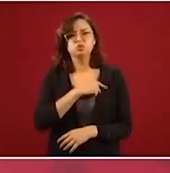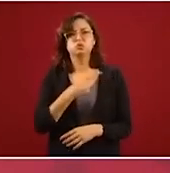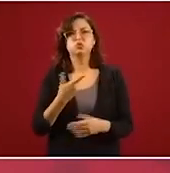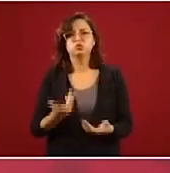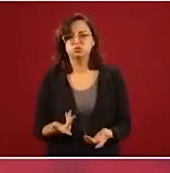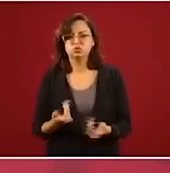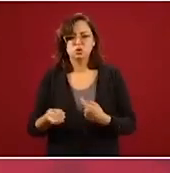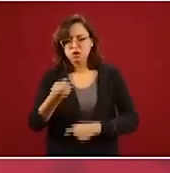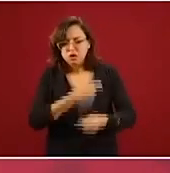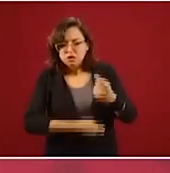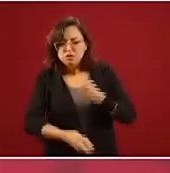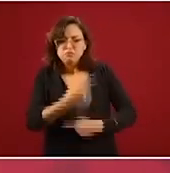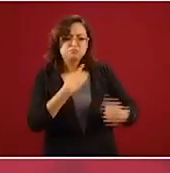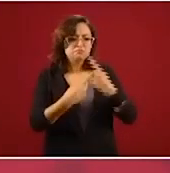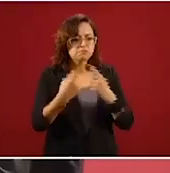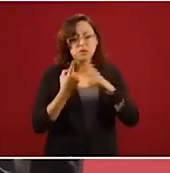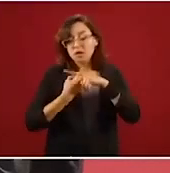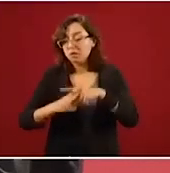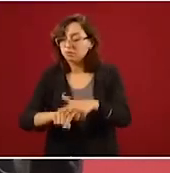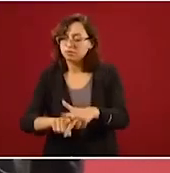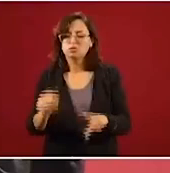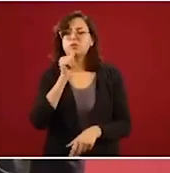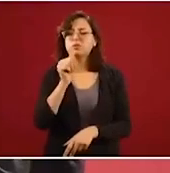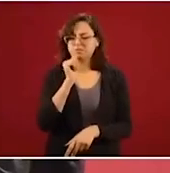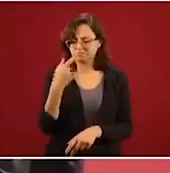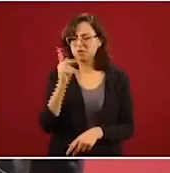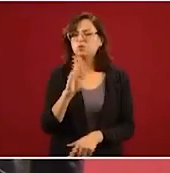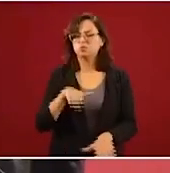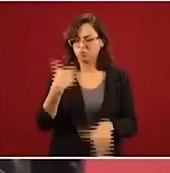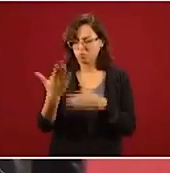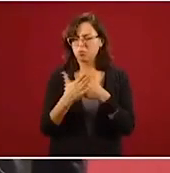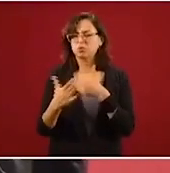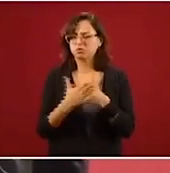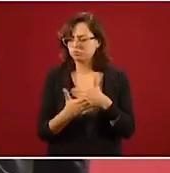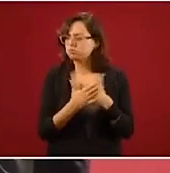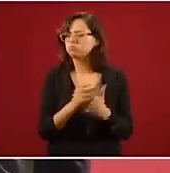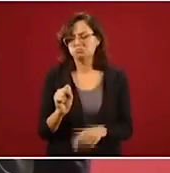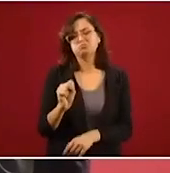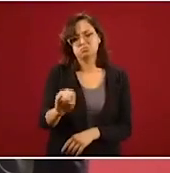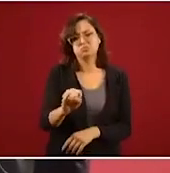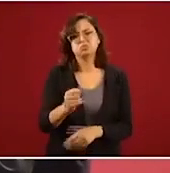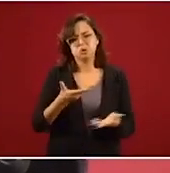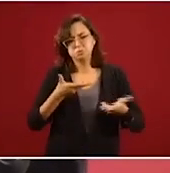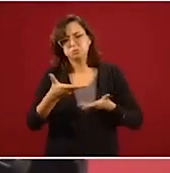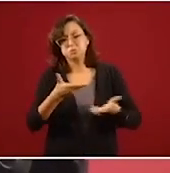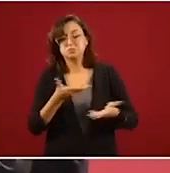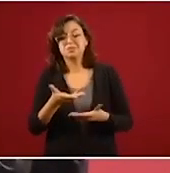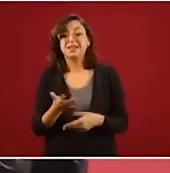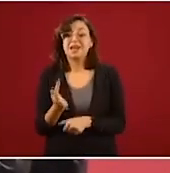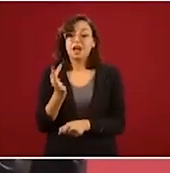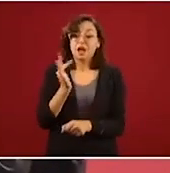esta gestión, pero lo vamos a hacer en su momento. Estamos ahora